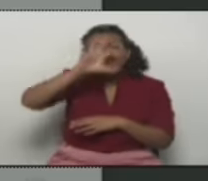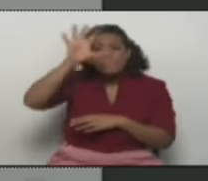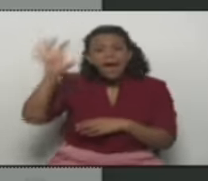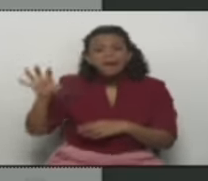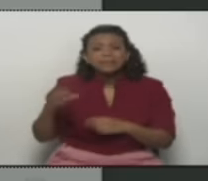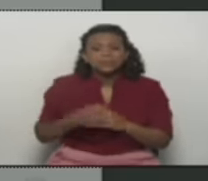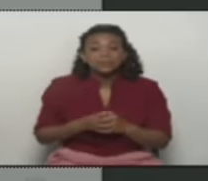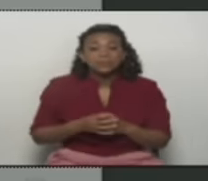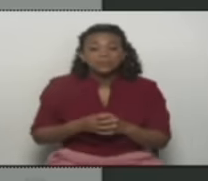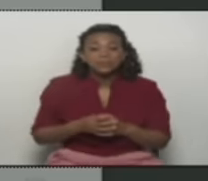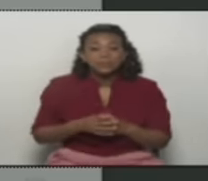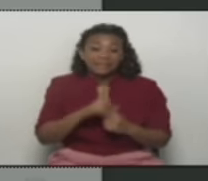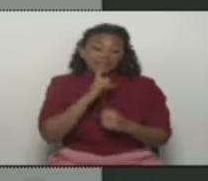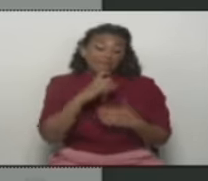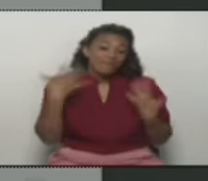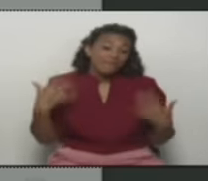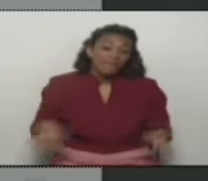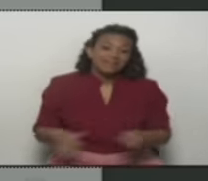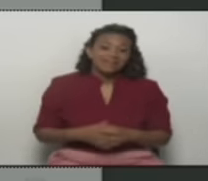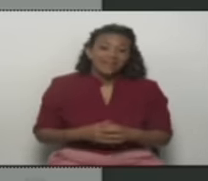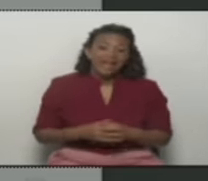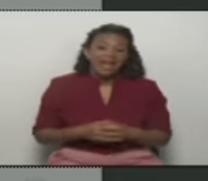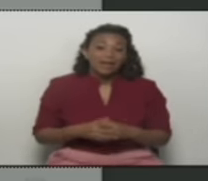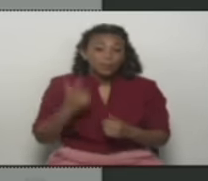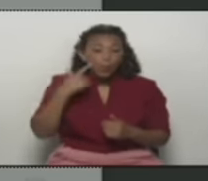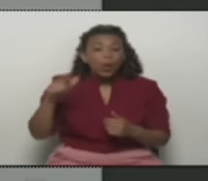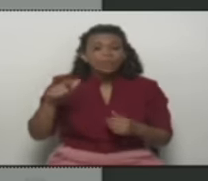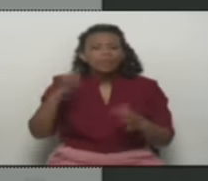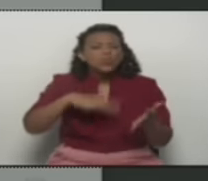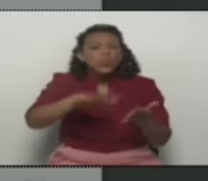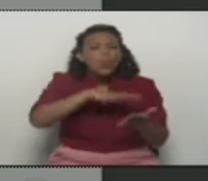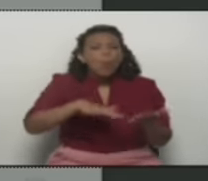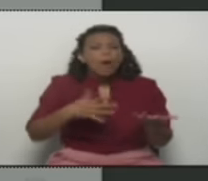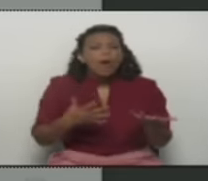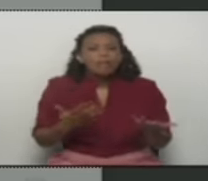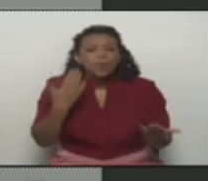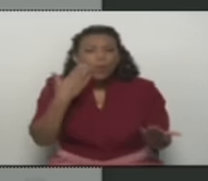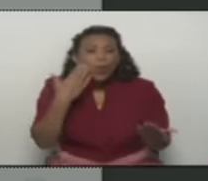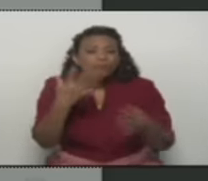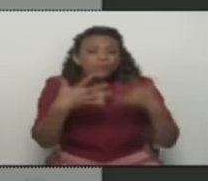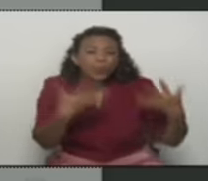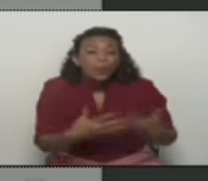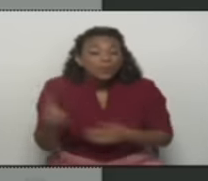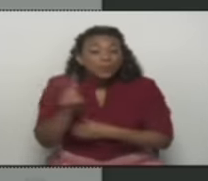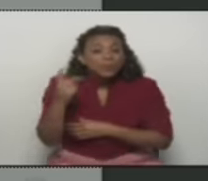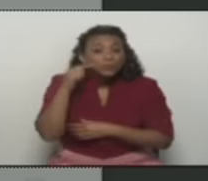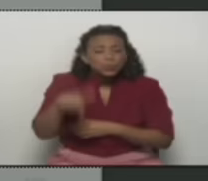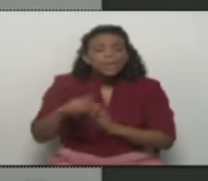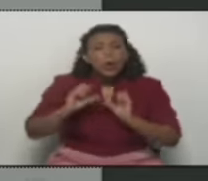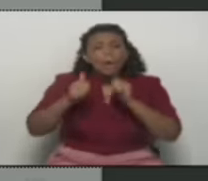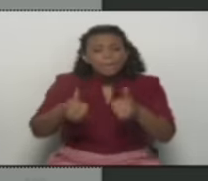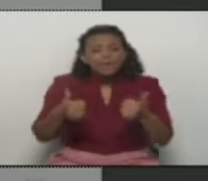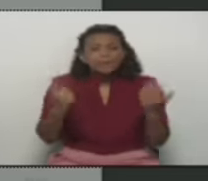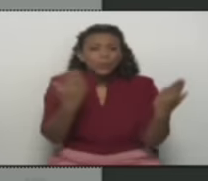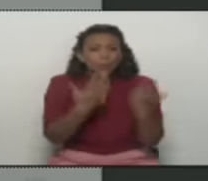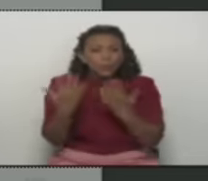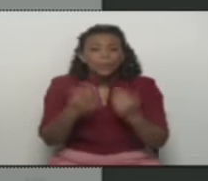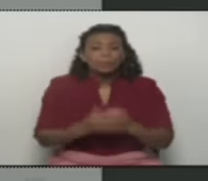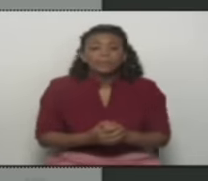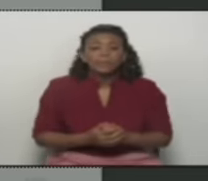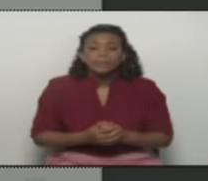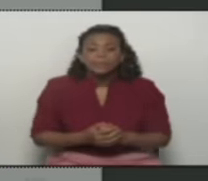ha dado cuenta, sí. El Guardian de Londres publicó un artículo sobre Venezuela y dice así, el titular, y después ellos